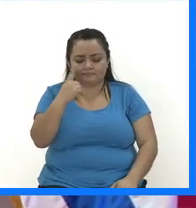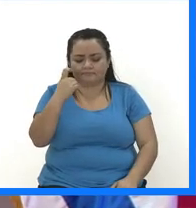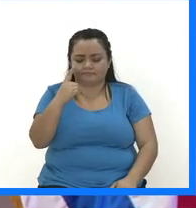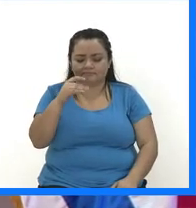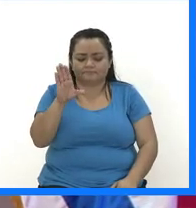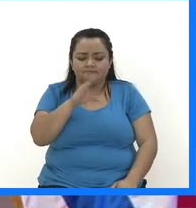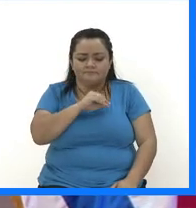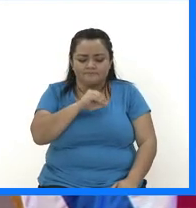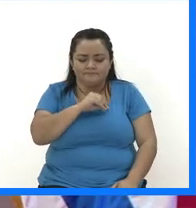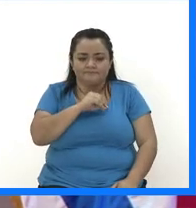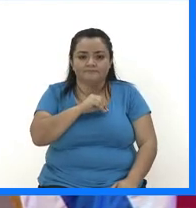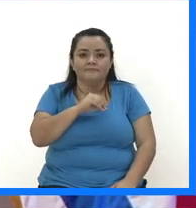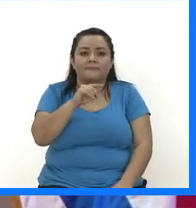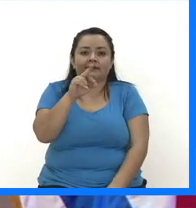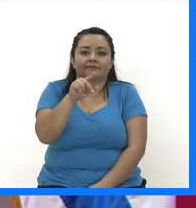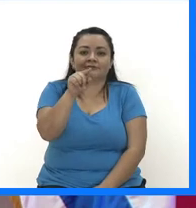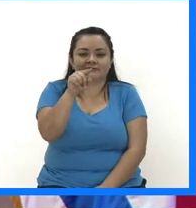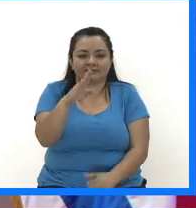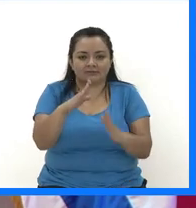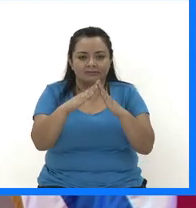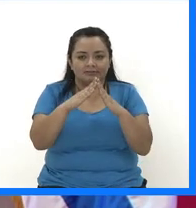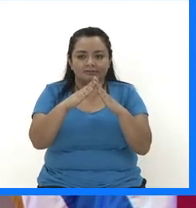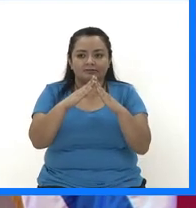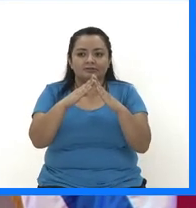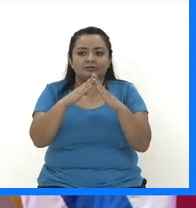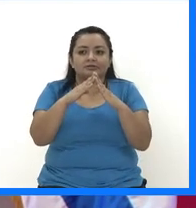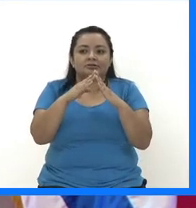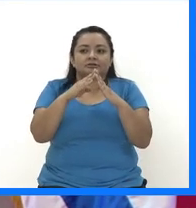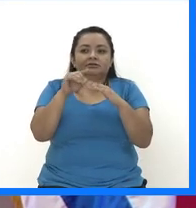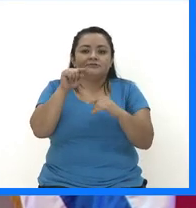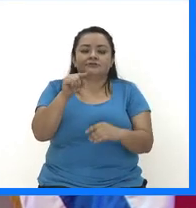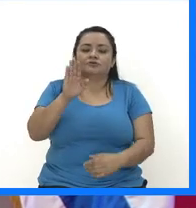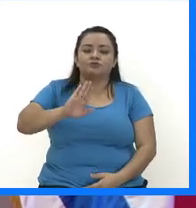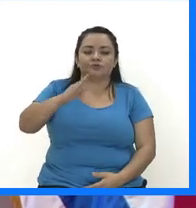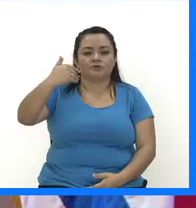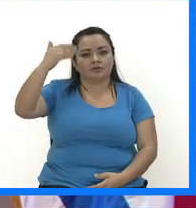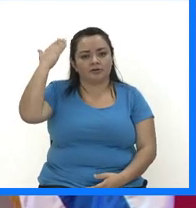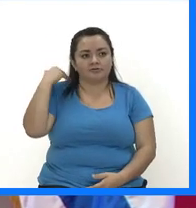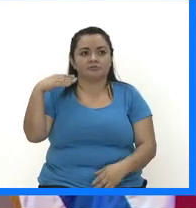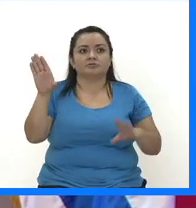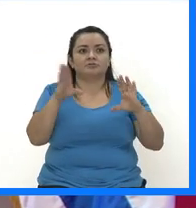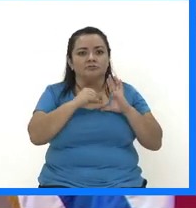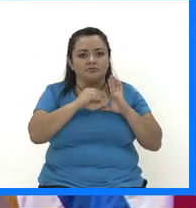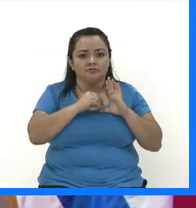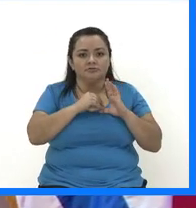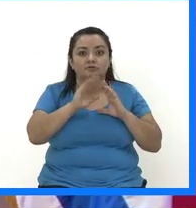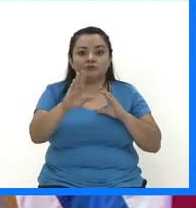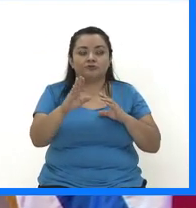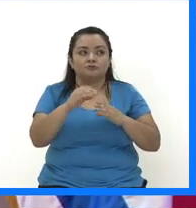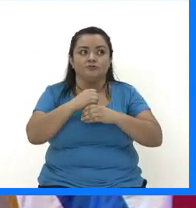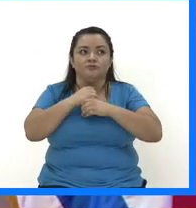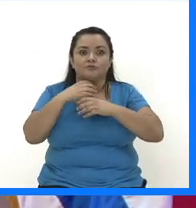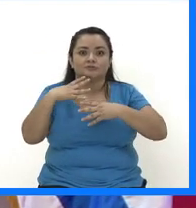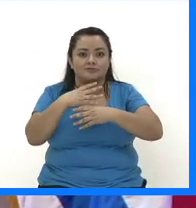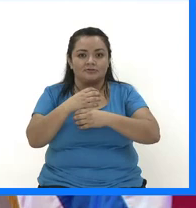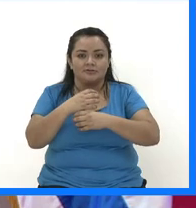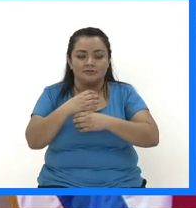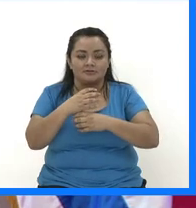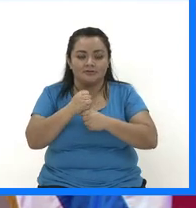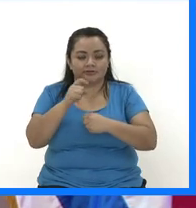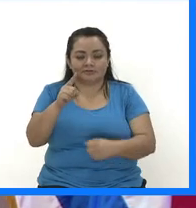conocen mi amigo usted que está en casa si nunca ha invitado a jesús a hacer su señor y salvador